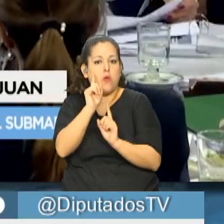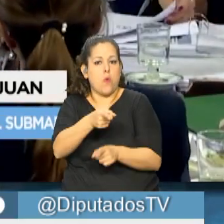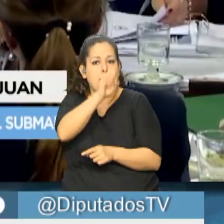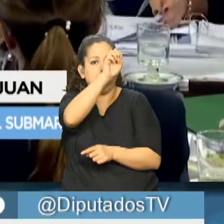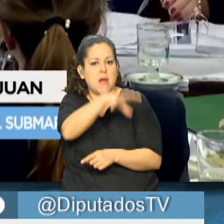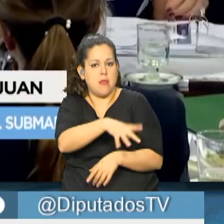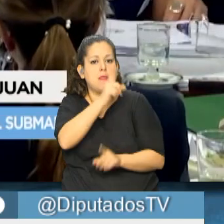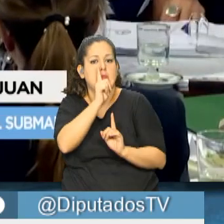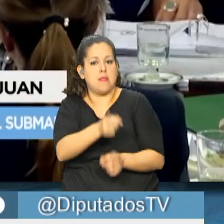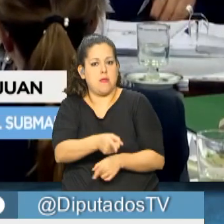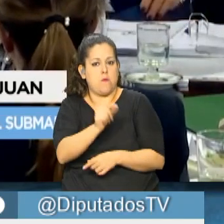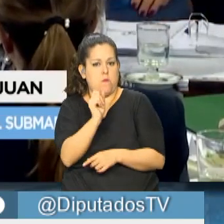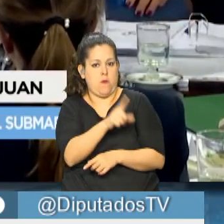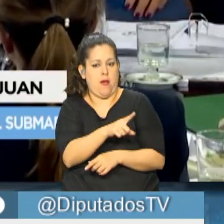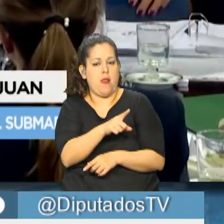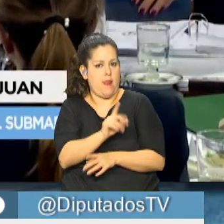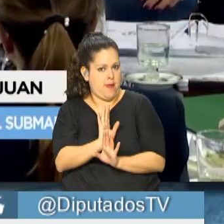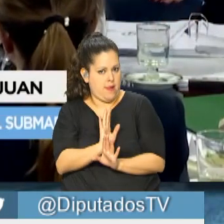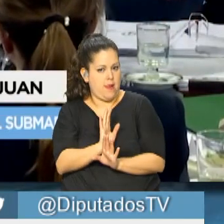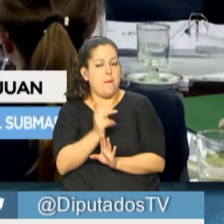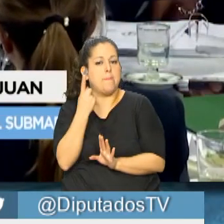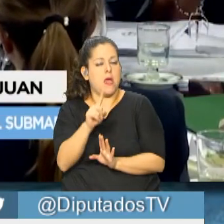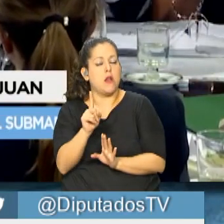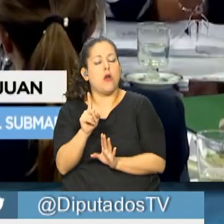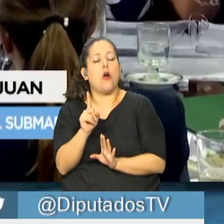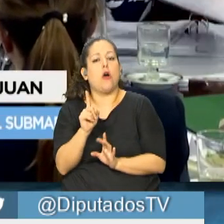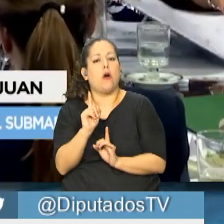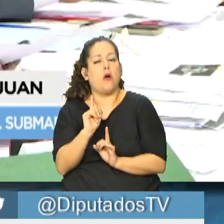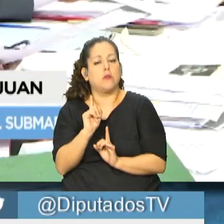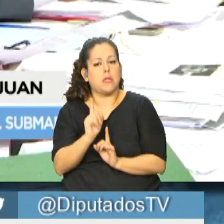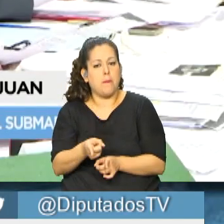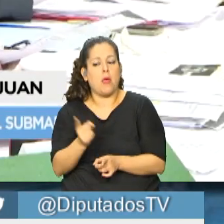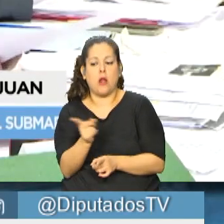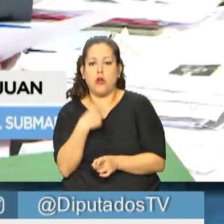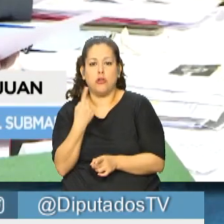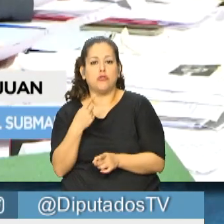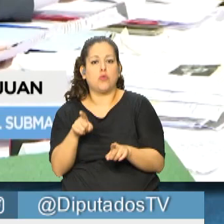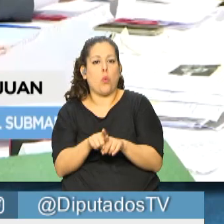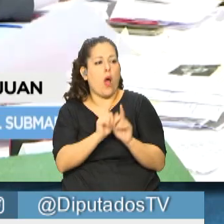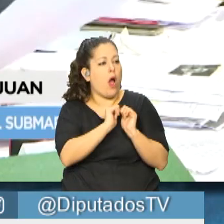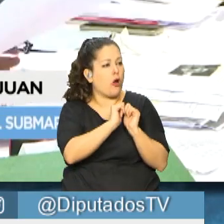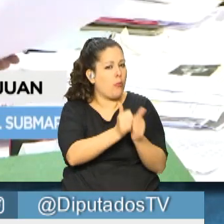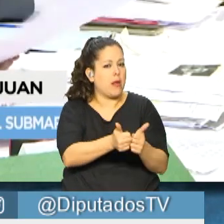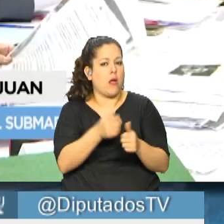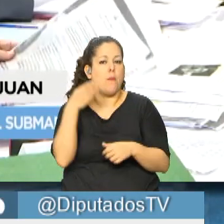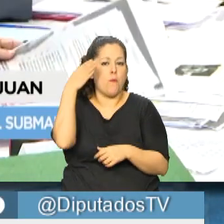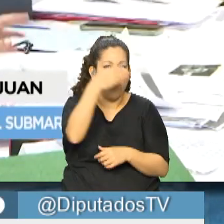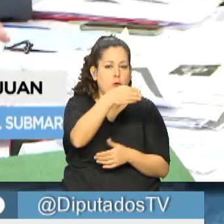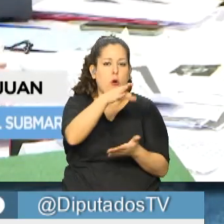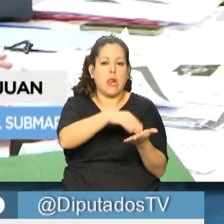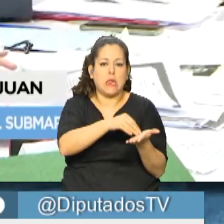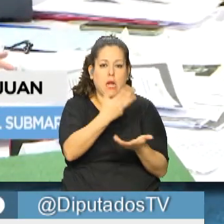en todas las reuniones, pero además de eso los acompañamos muchísimo, hasta fuimos a Tierra del